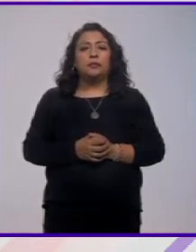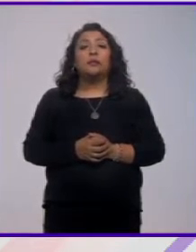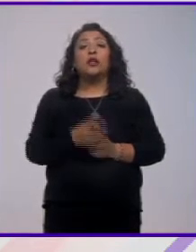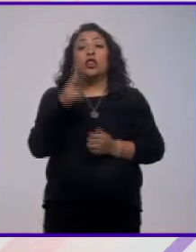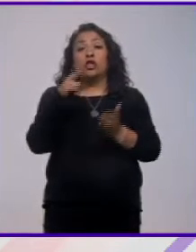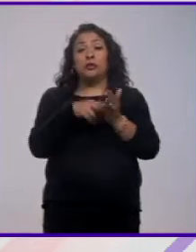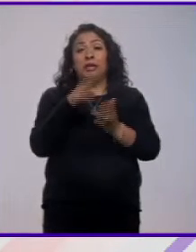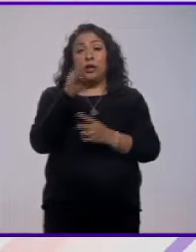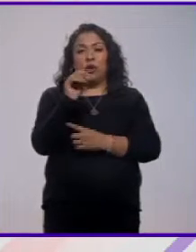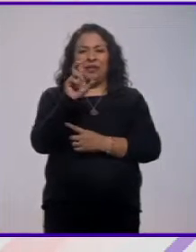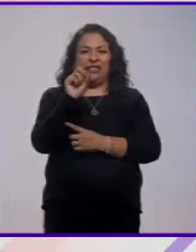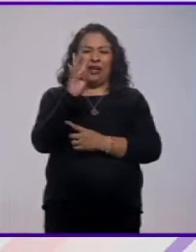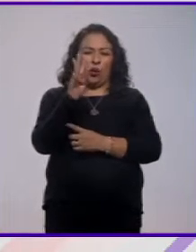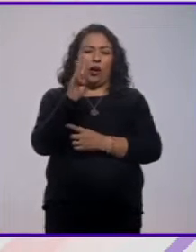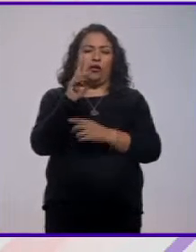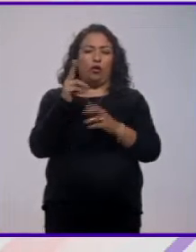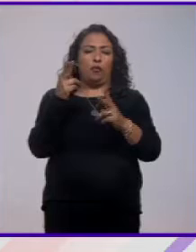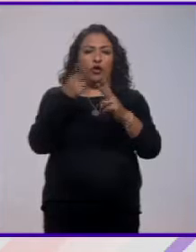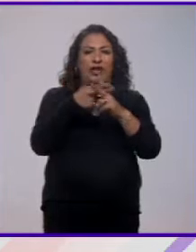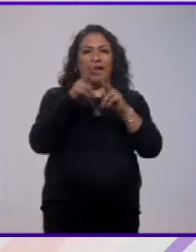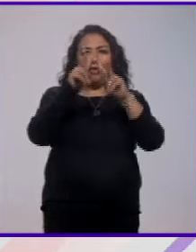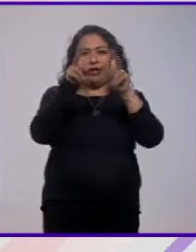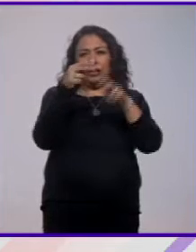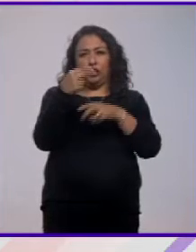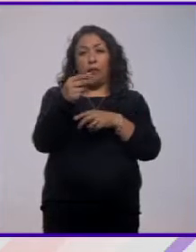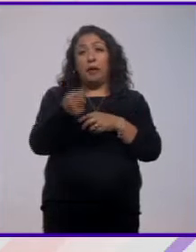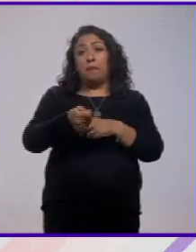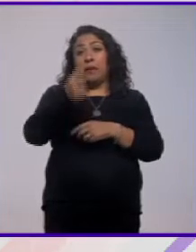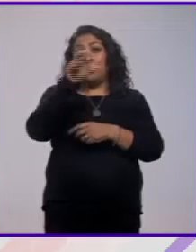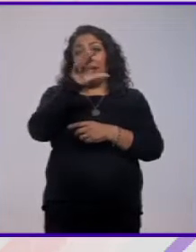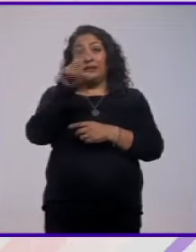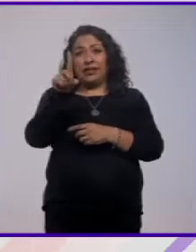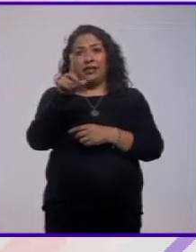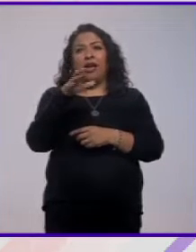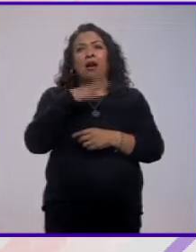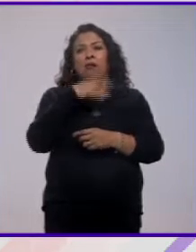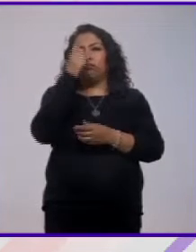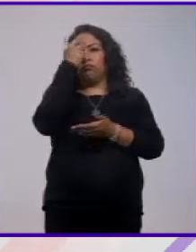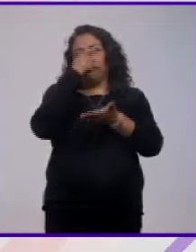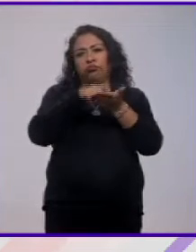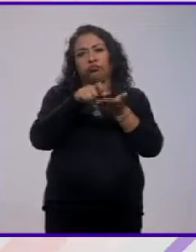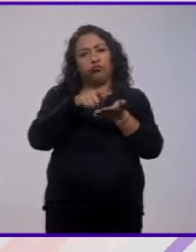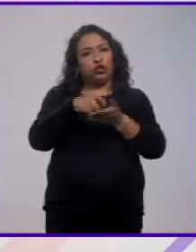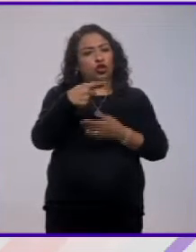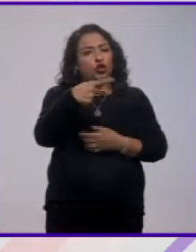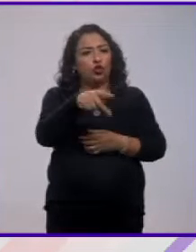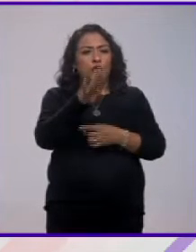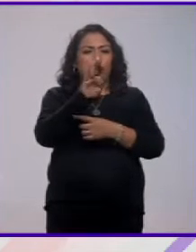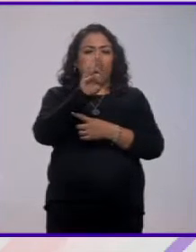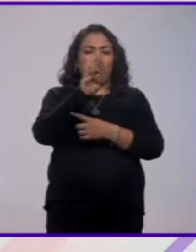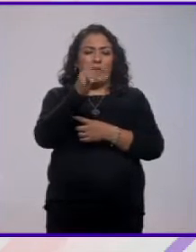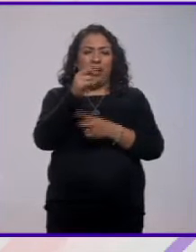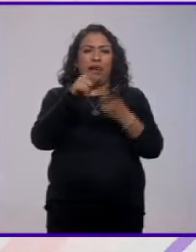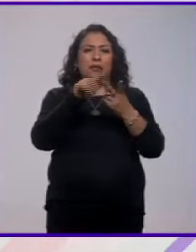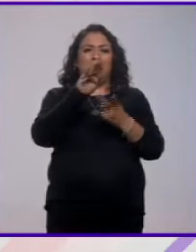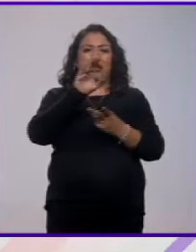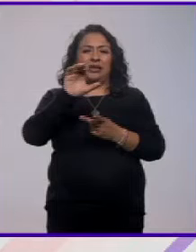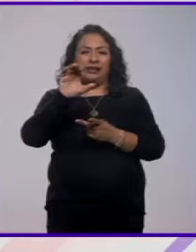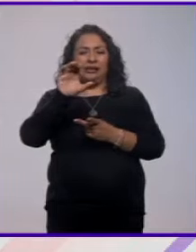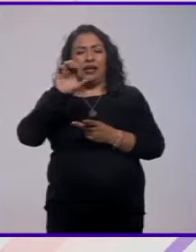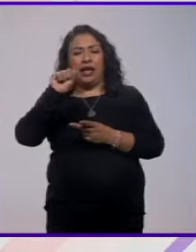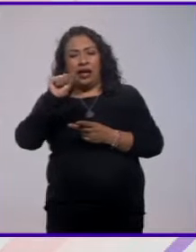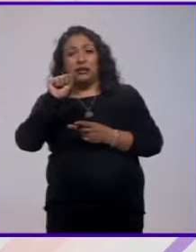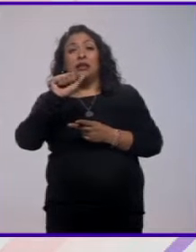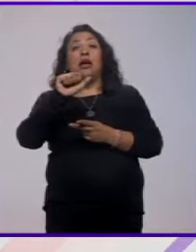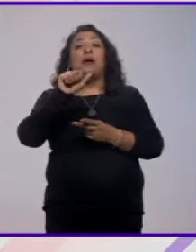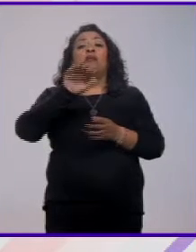En 2009, 34 Puñaladas presentó su primer material discográfico de composiciones propias, Bombay BS As, en el que